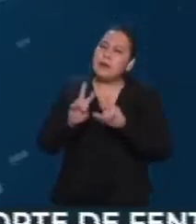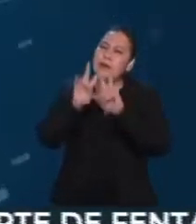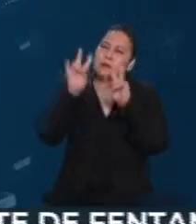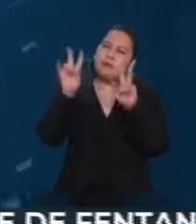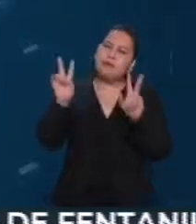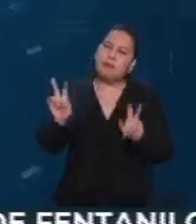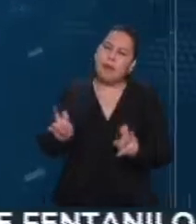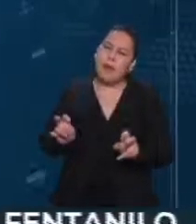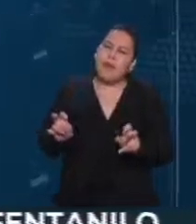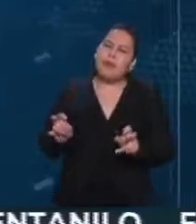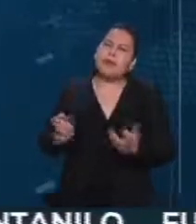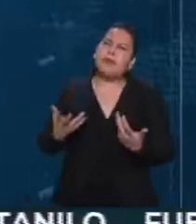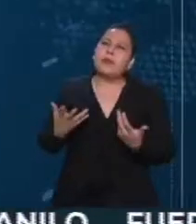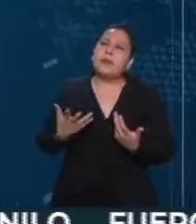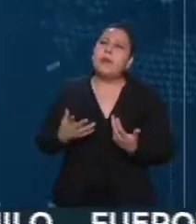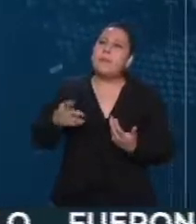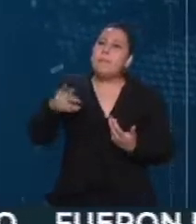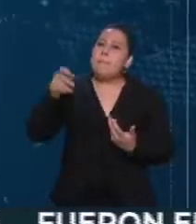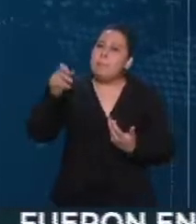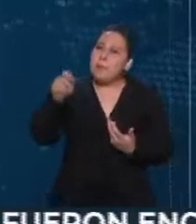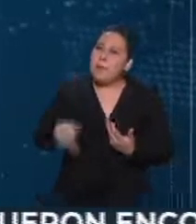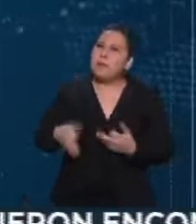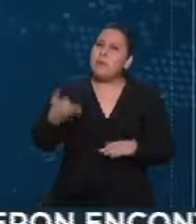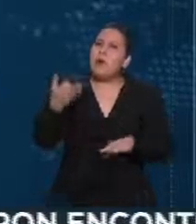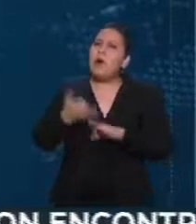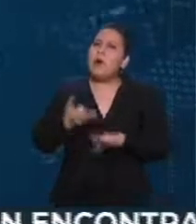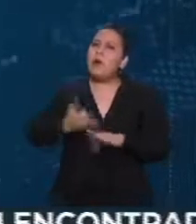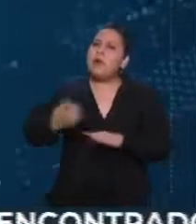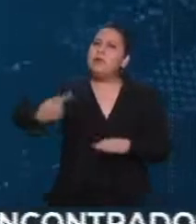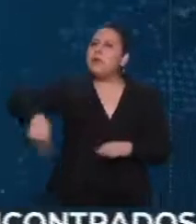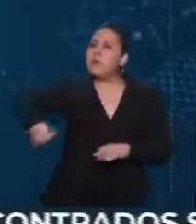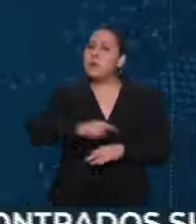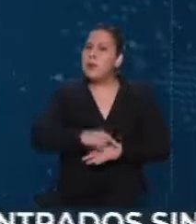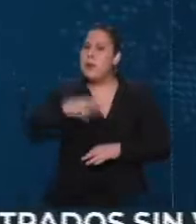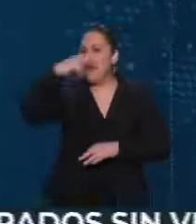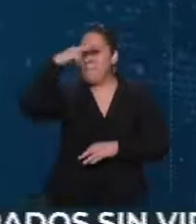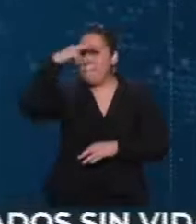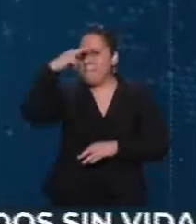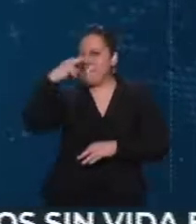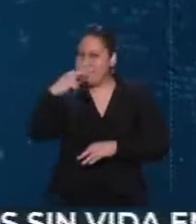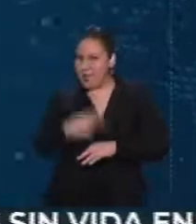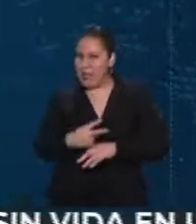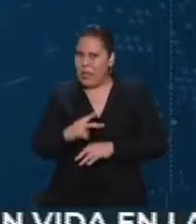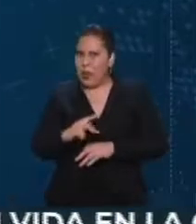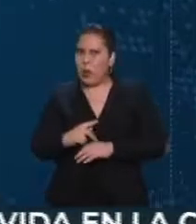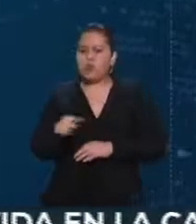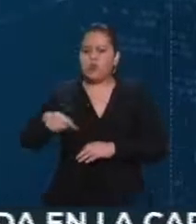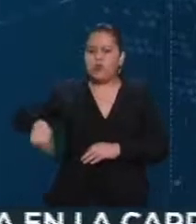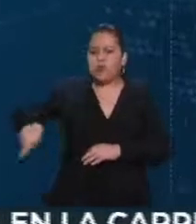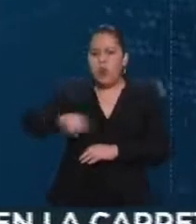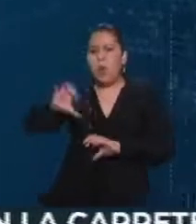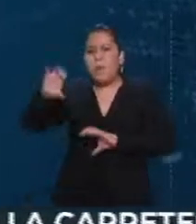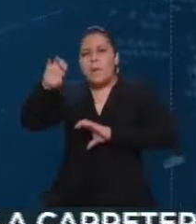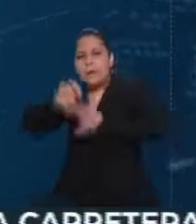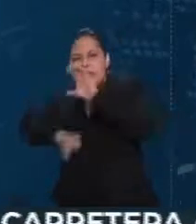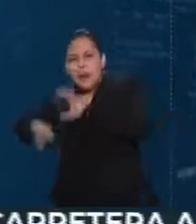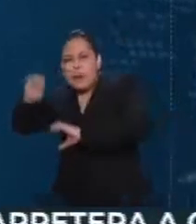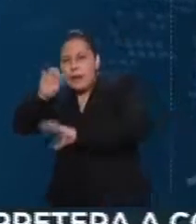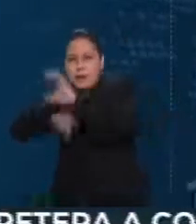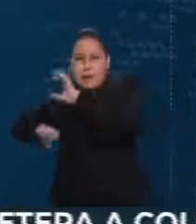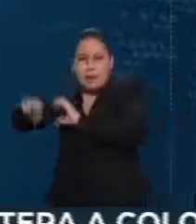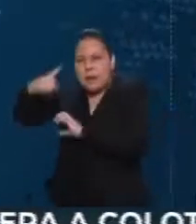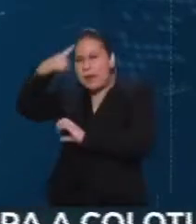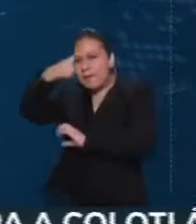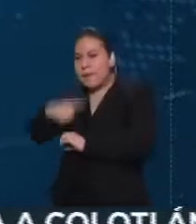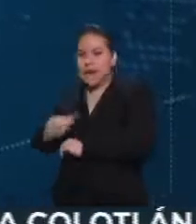poquito sobre la iniciativa de tener una vacuna mexicana, la vacuna patria, ¿no? Ya que estamos hablando de temas económicos y del avance del